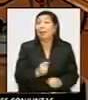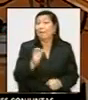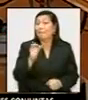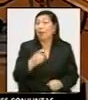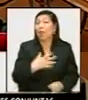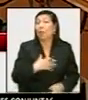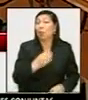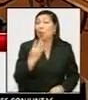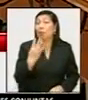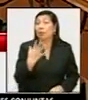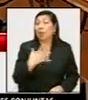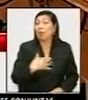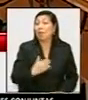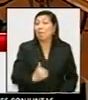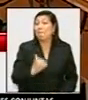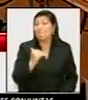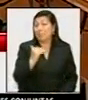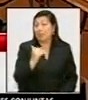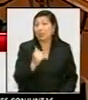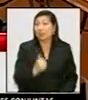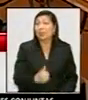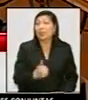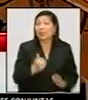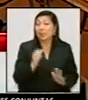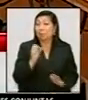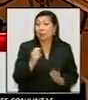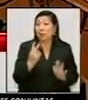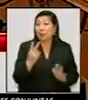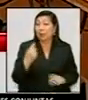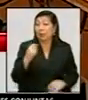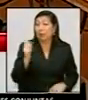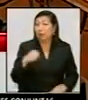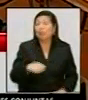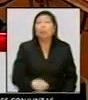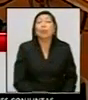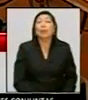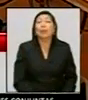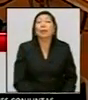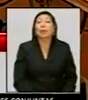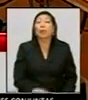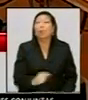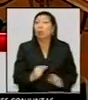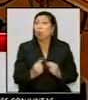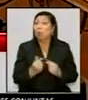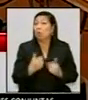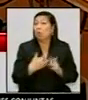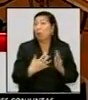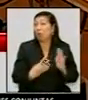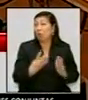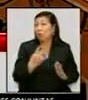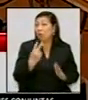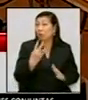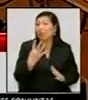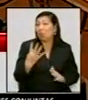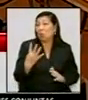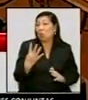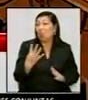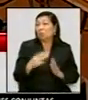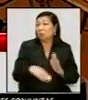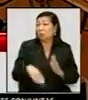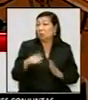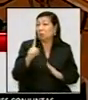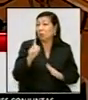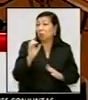de 45 años de edad creció en 6.7%, mientras que el grupo de la edad entre 14 y 24 se elevó